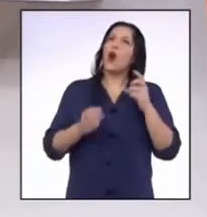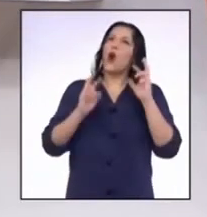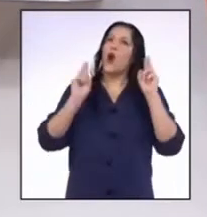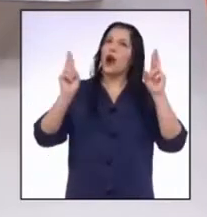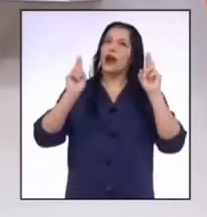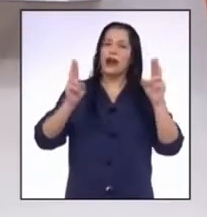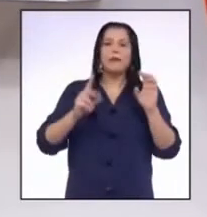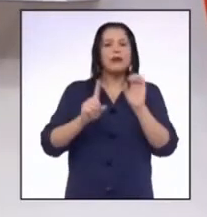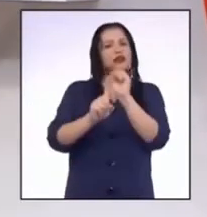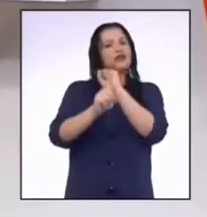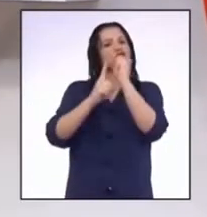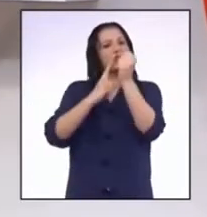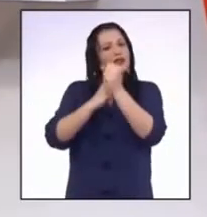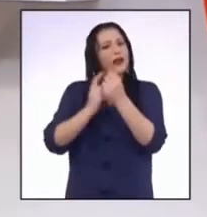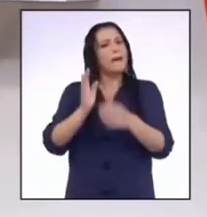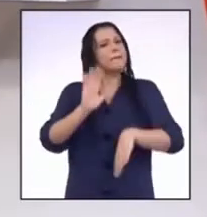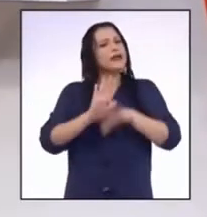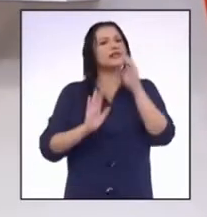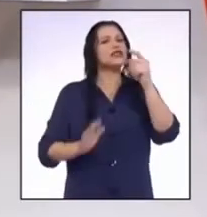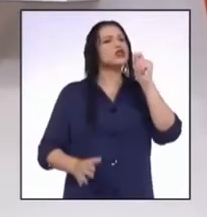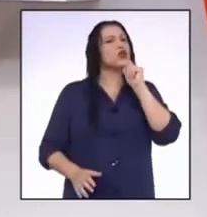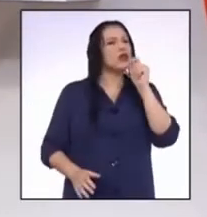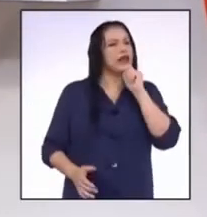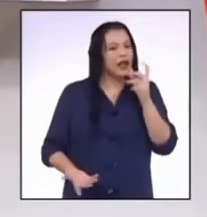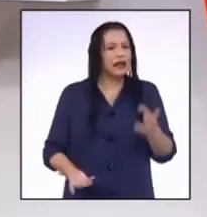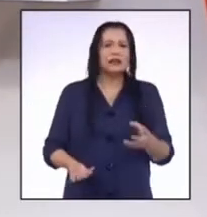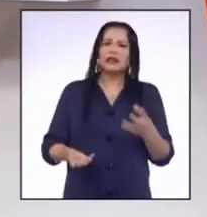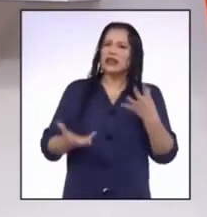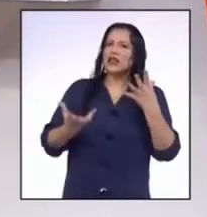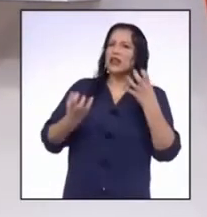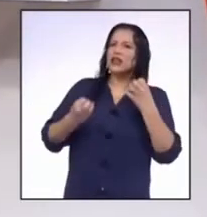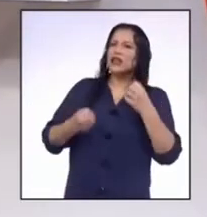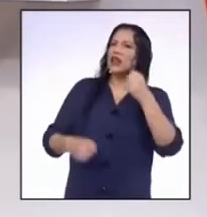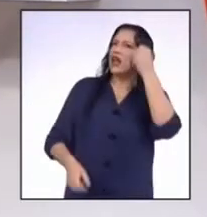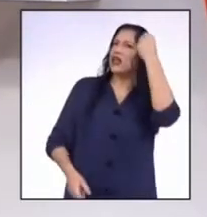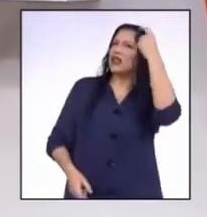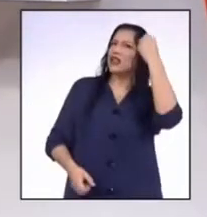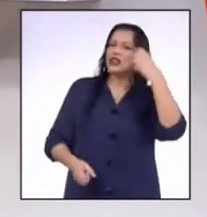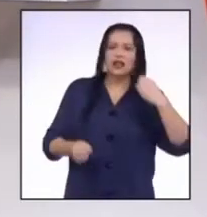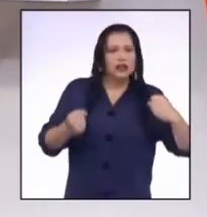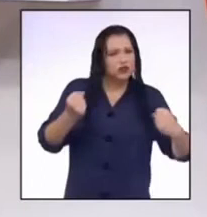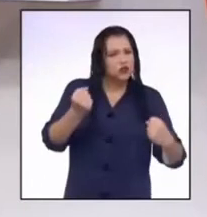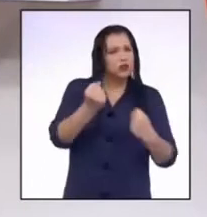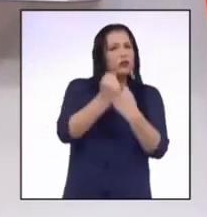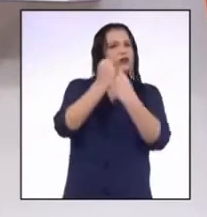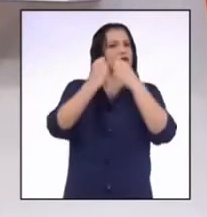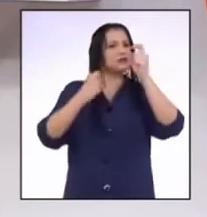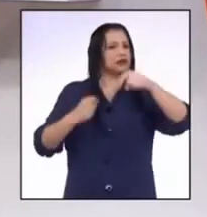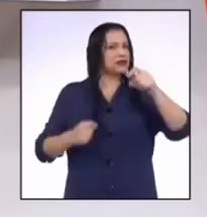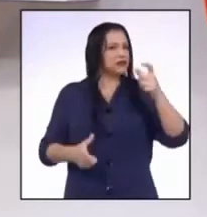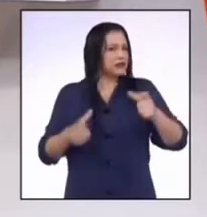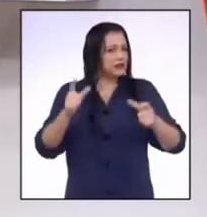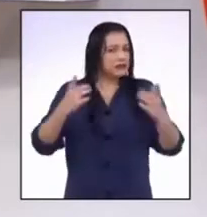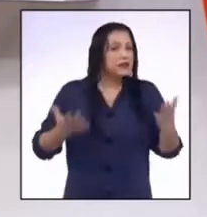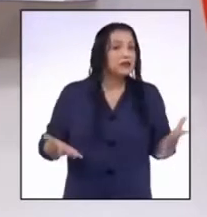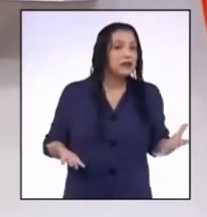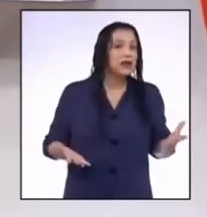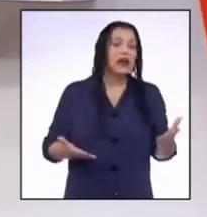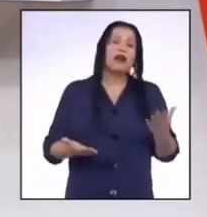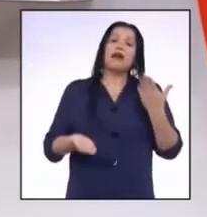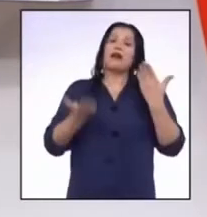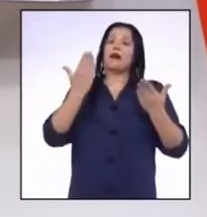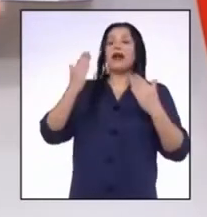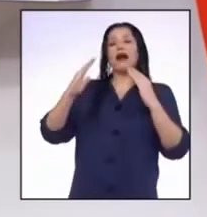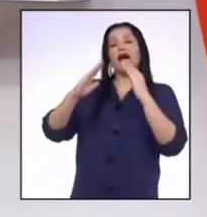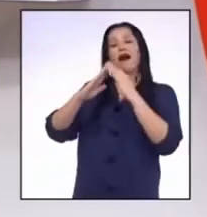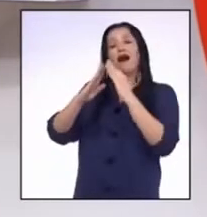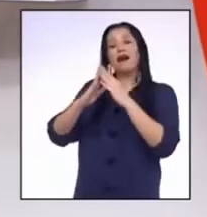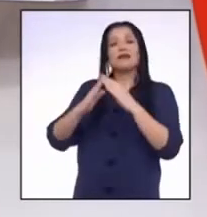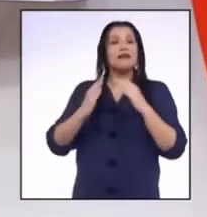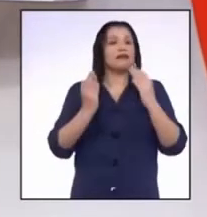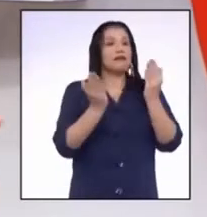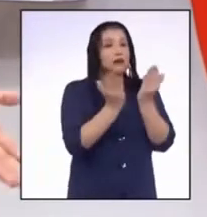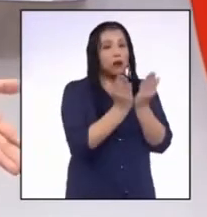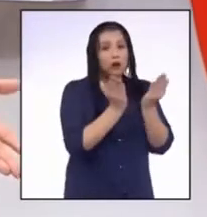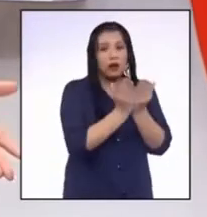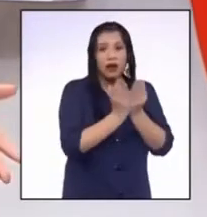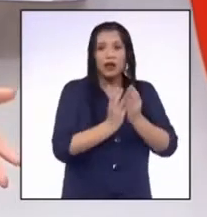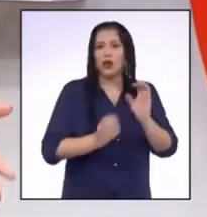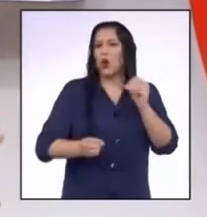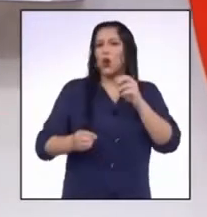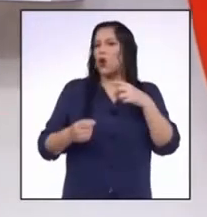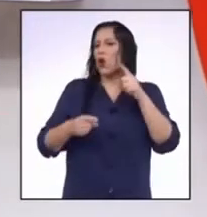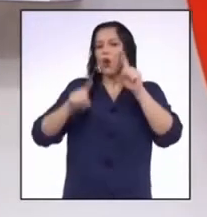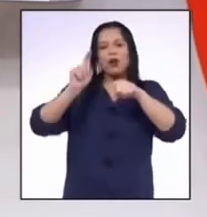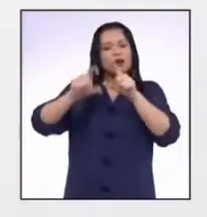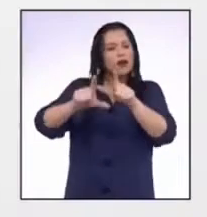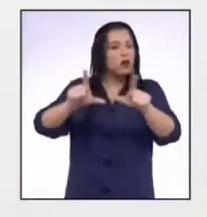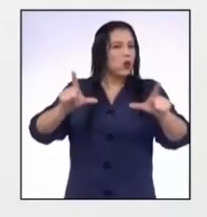sociedad tolerante, dispuesta a comprender y dar soporte cuando sea necesario, ya sea en casa, en colegios o donde